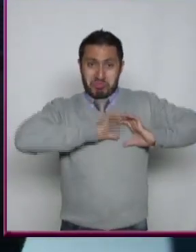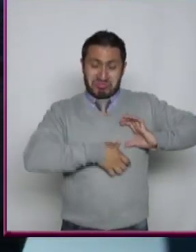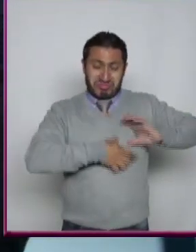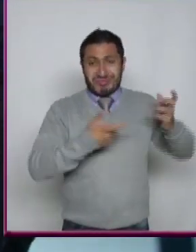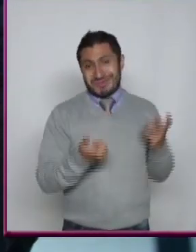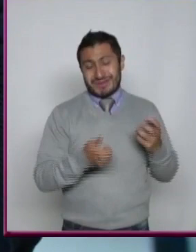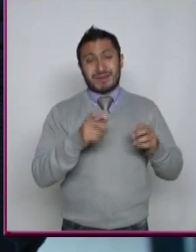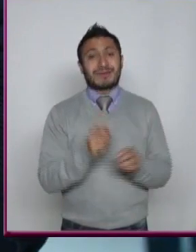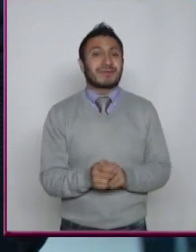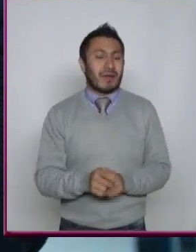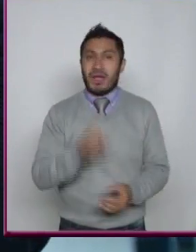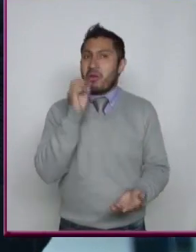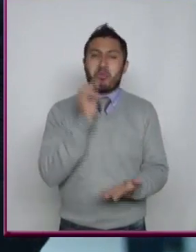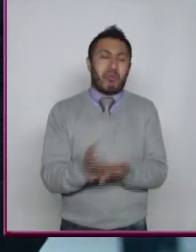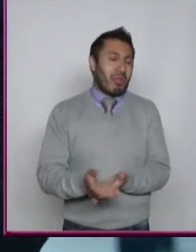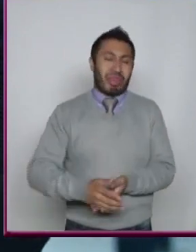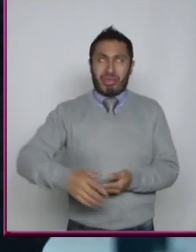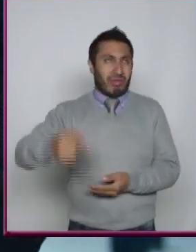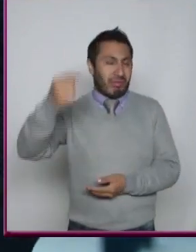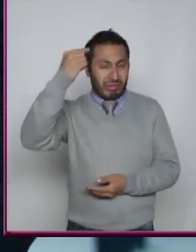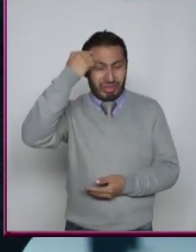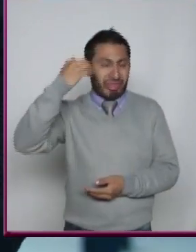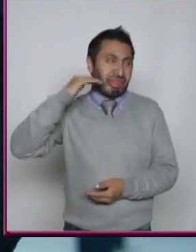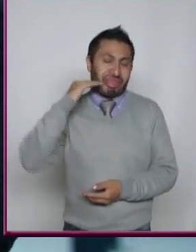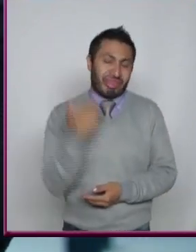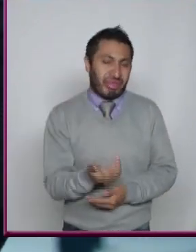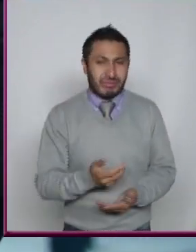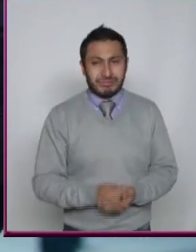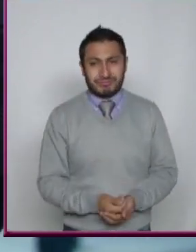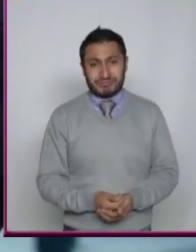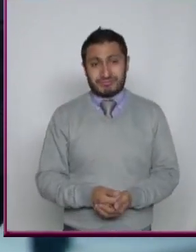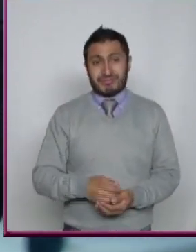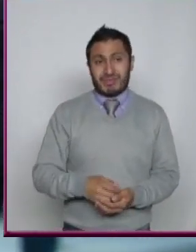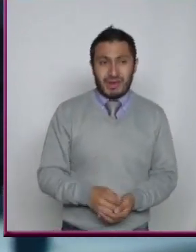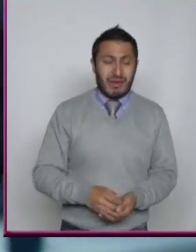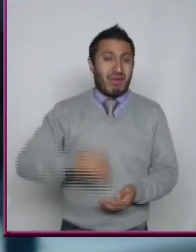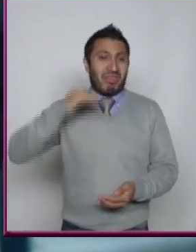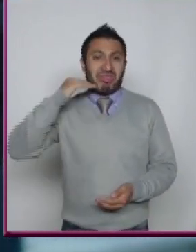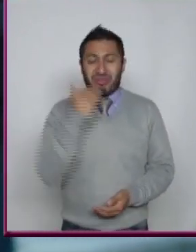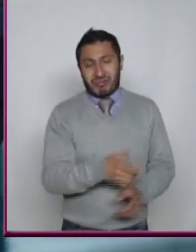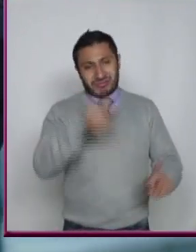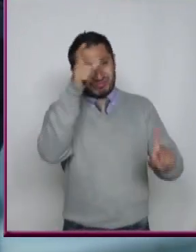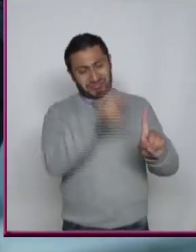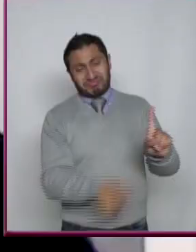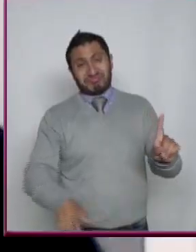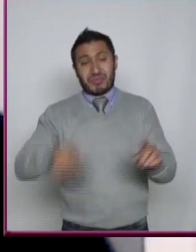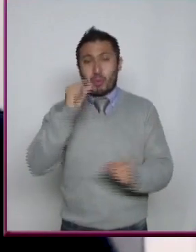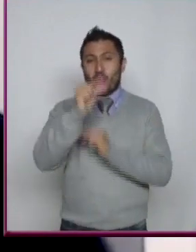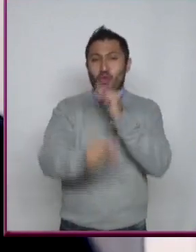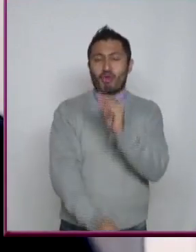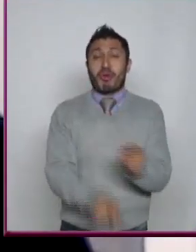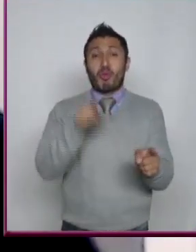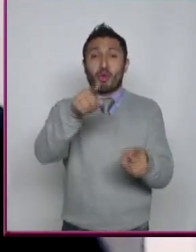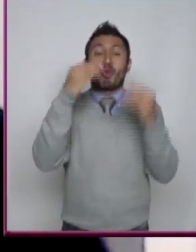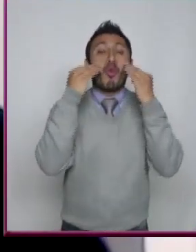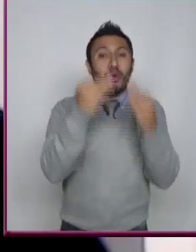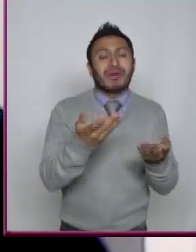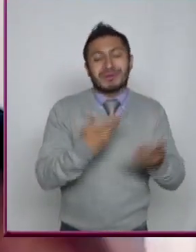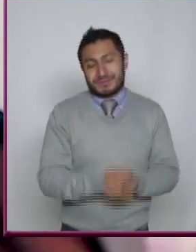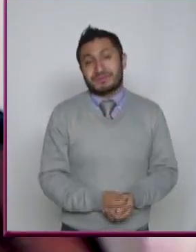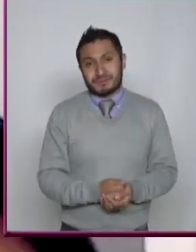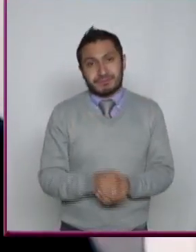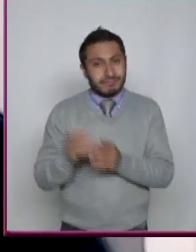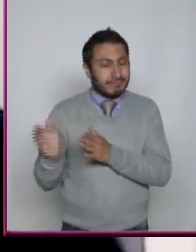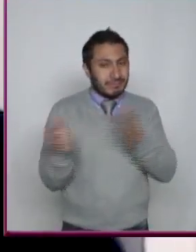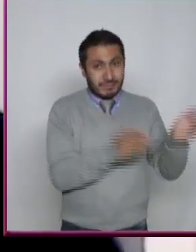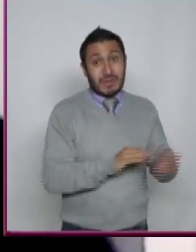pues eso solo es un efecto de la mente, ¿no? O sea, en algún momento los defectos de la persona van a empezar a aparecer. Al mismo tiempo, otra